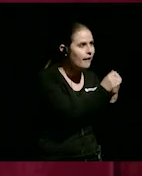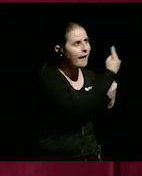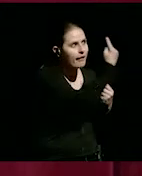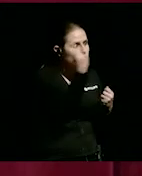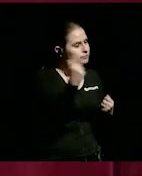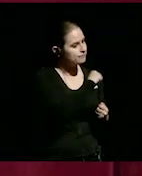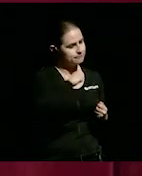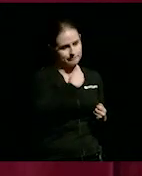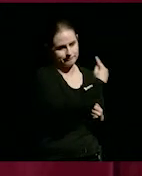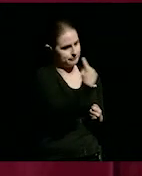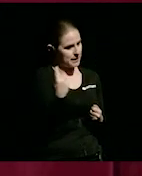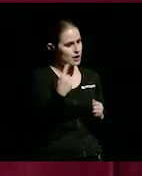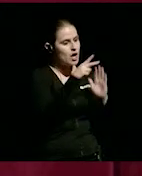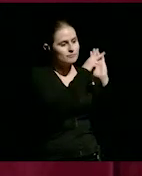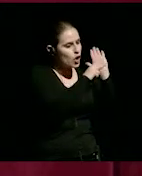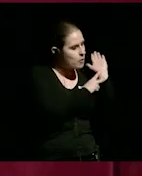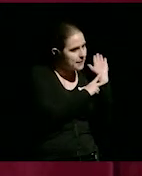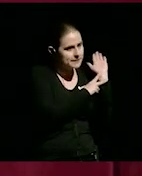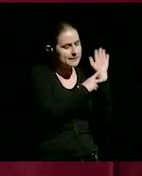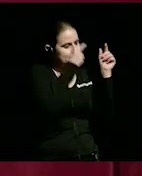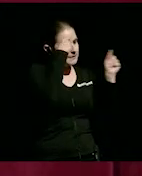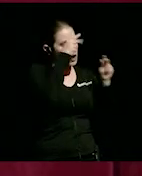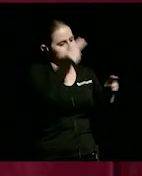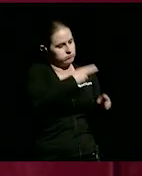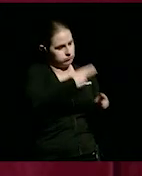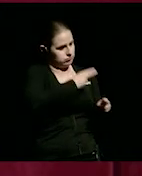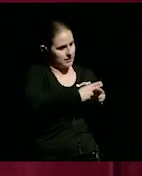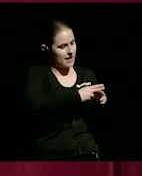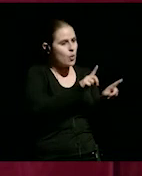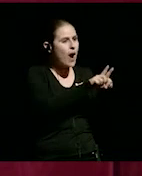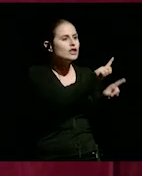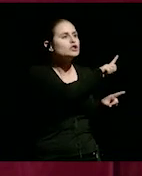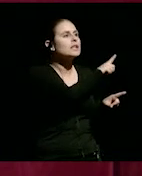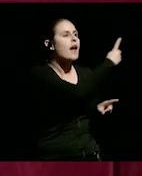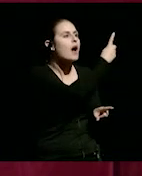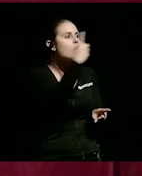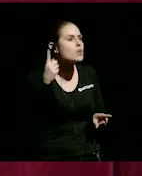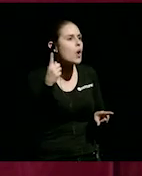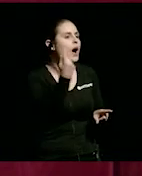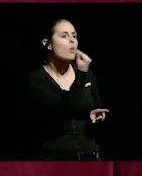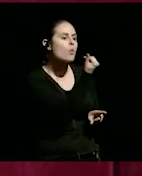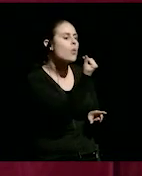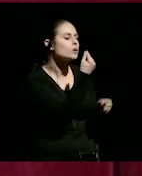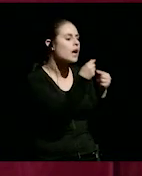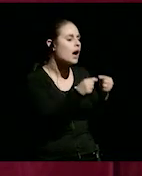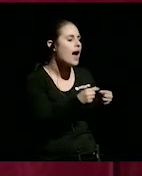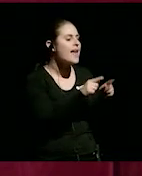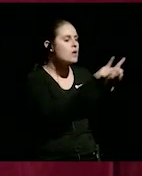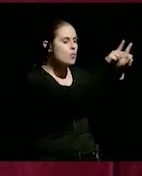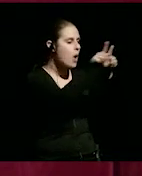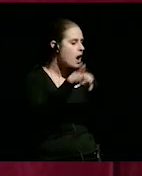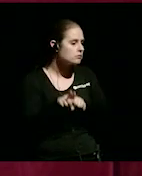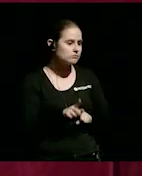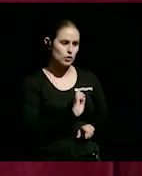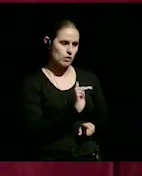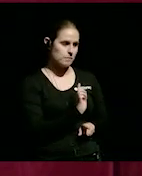hay unas directrices muy estrictas. No hay una cuota, es decir, uno no tiene por qué presentar un contenido